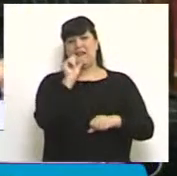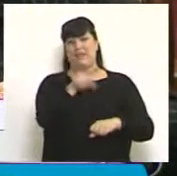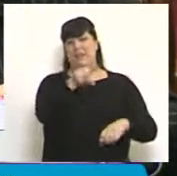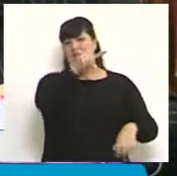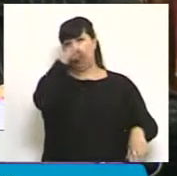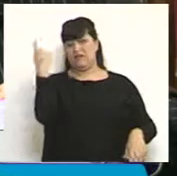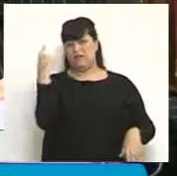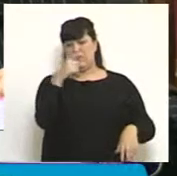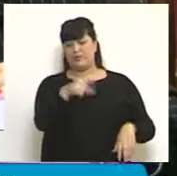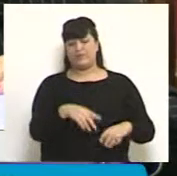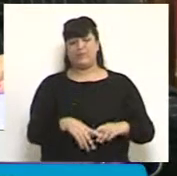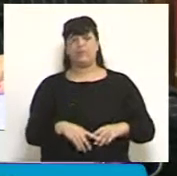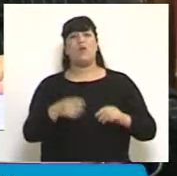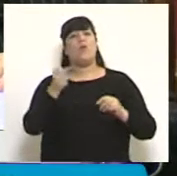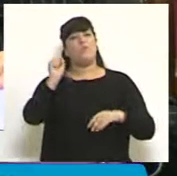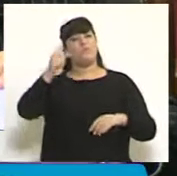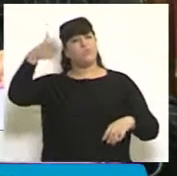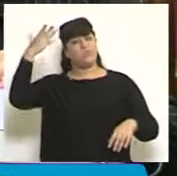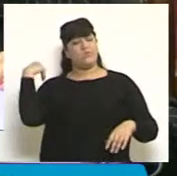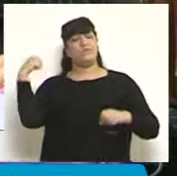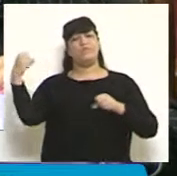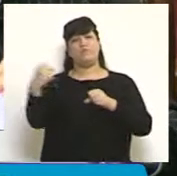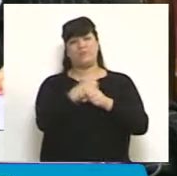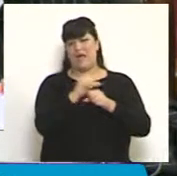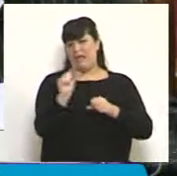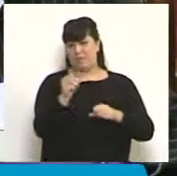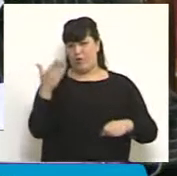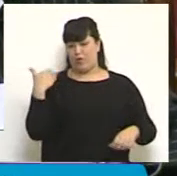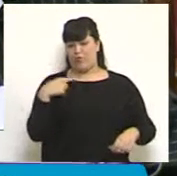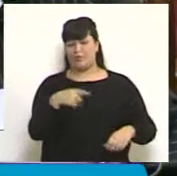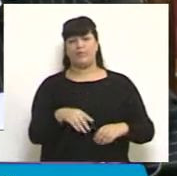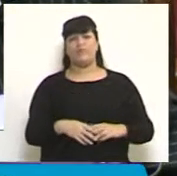Nación que tuvo sanción recientemente.